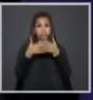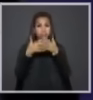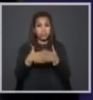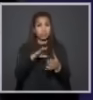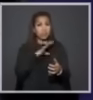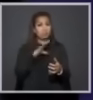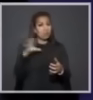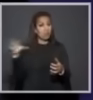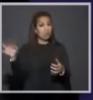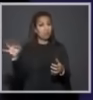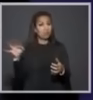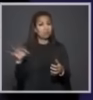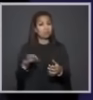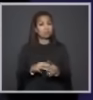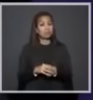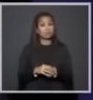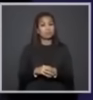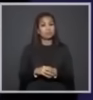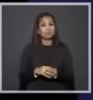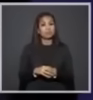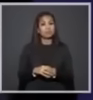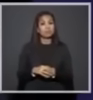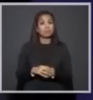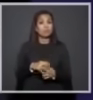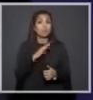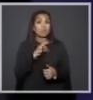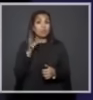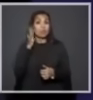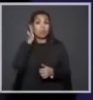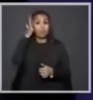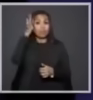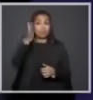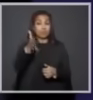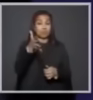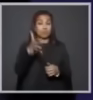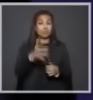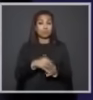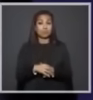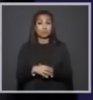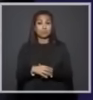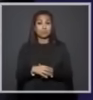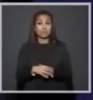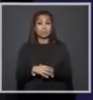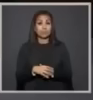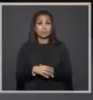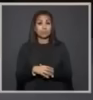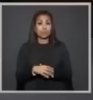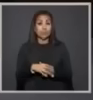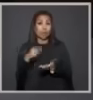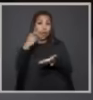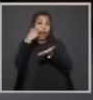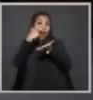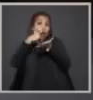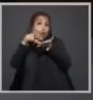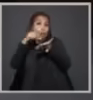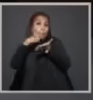podemos llegar al extremo de importar